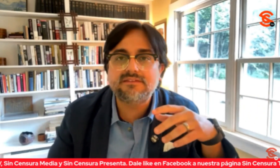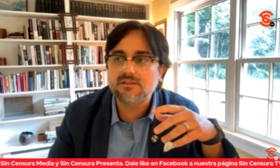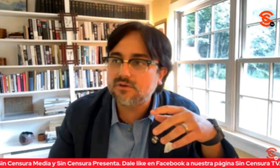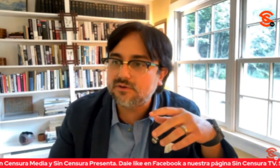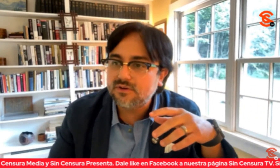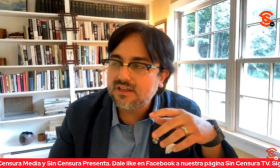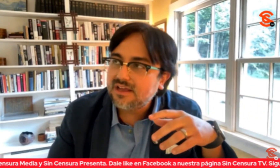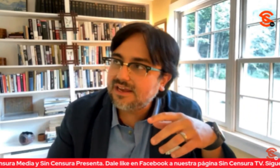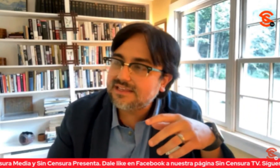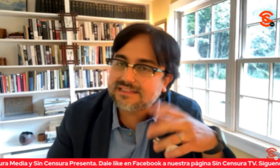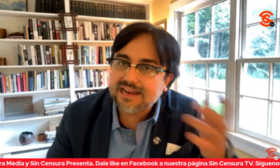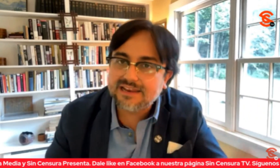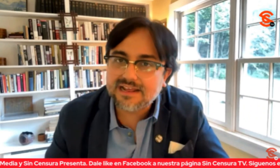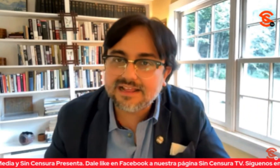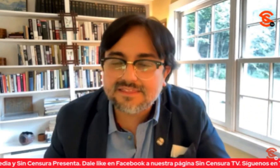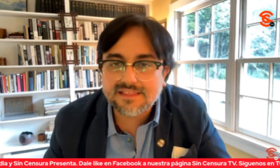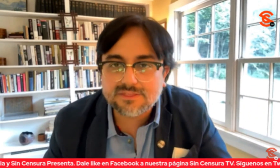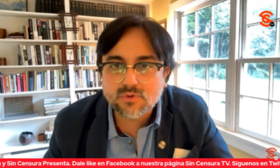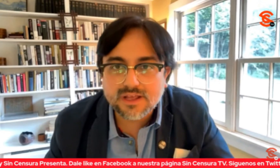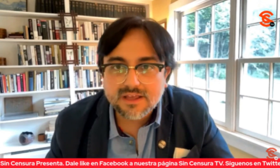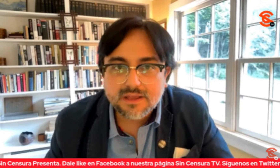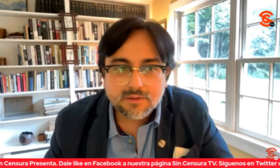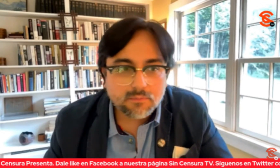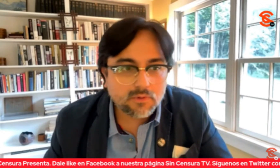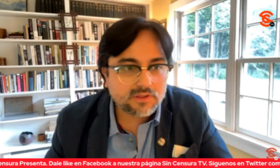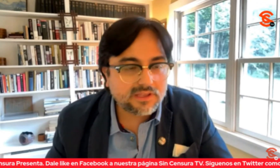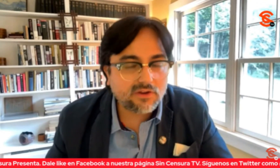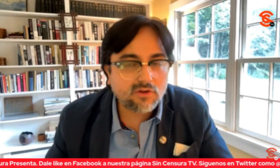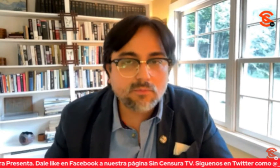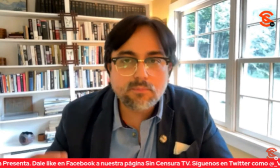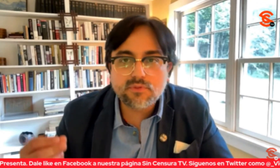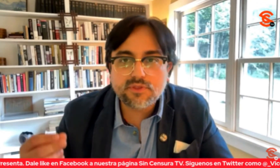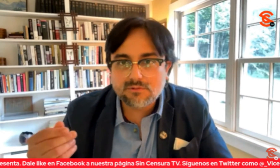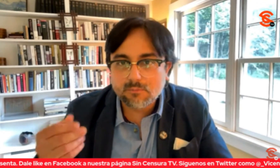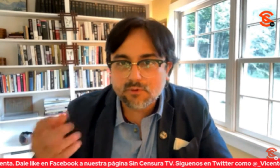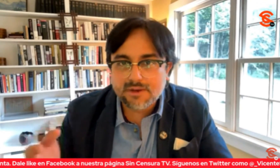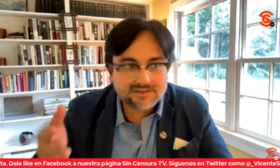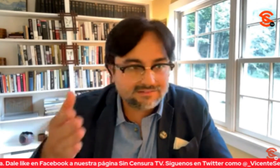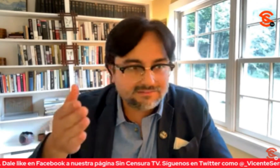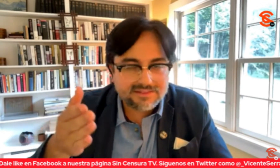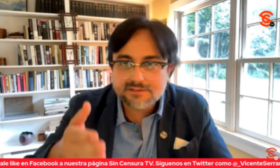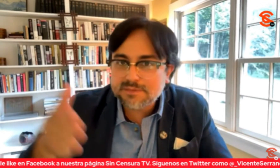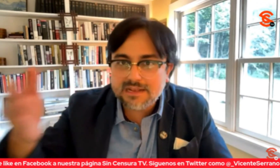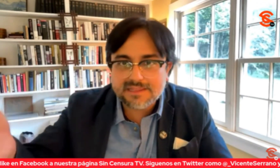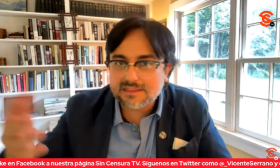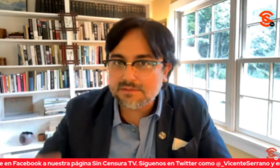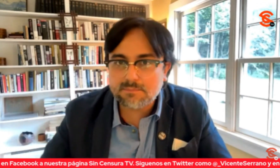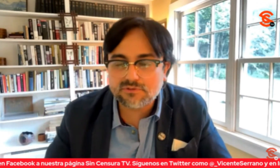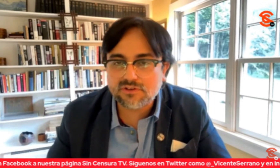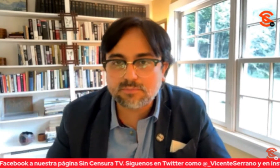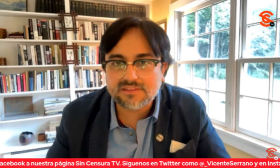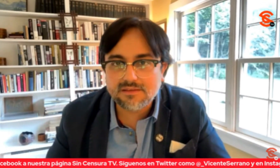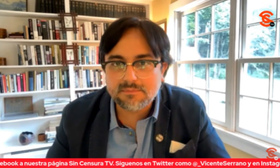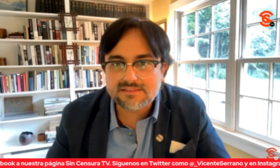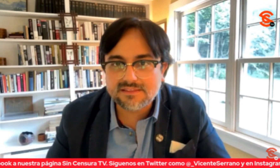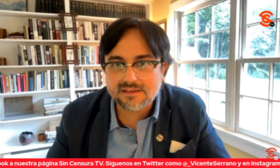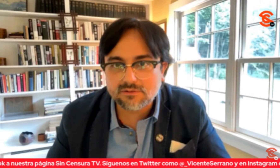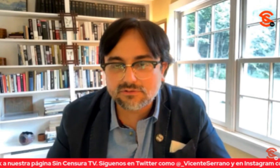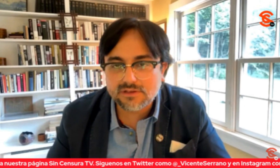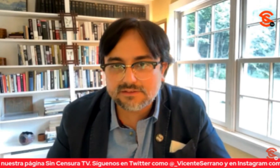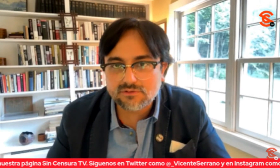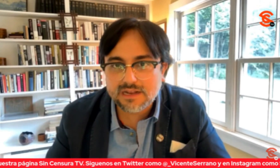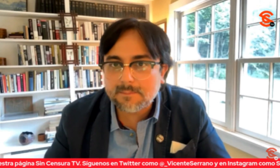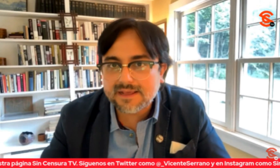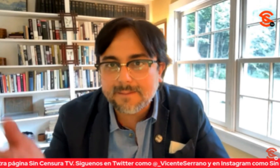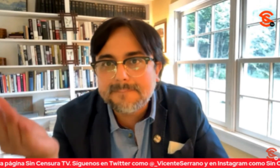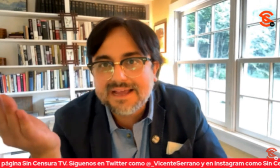Salgado Macedonio al quitarle la candidatura porque no pudieron comprobar 10,000 y 20,000 pesos